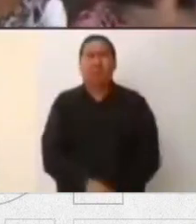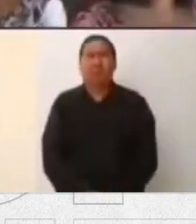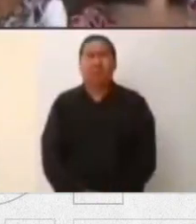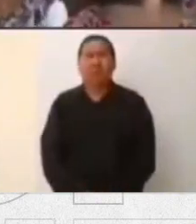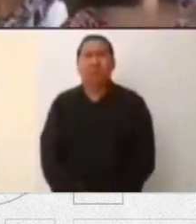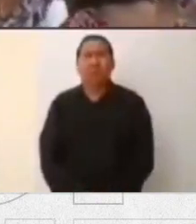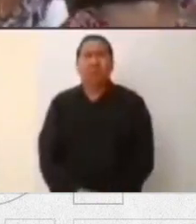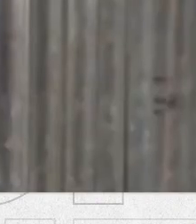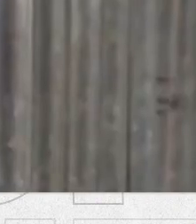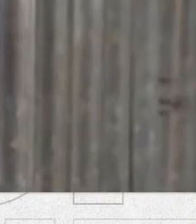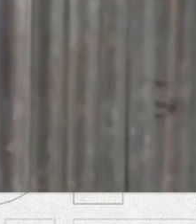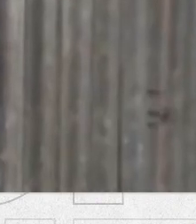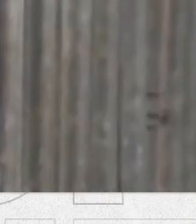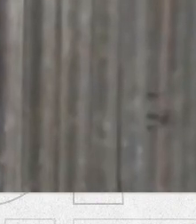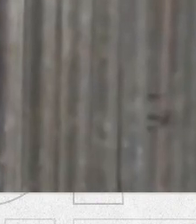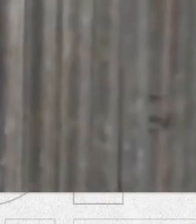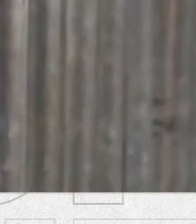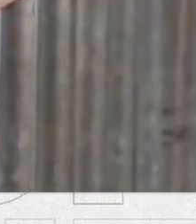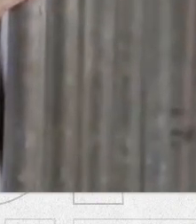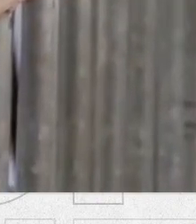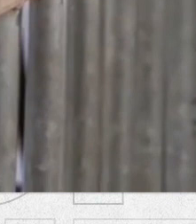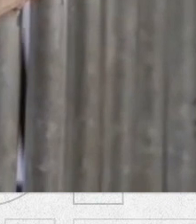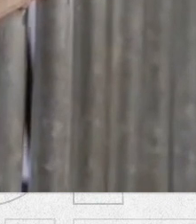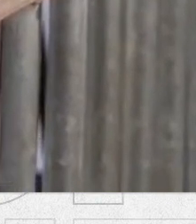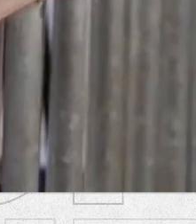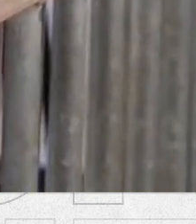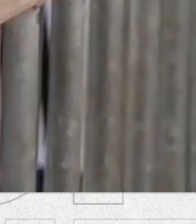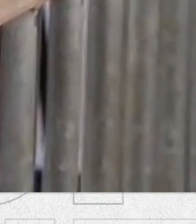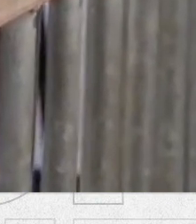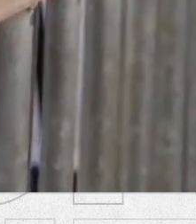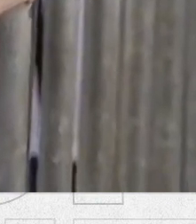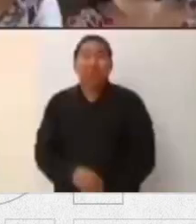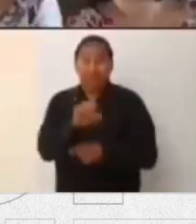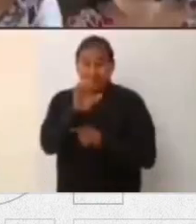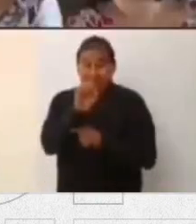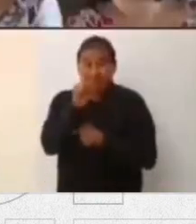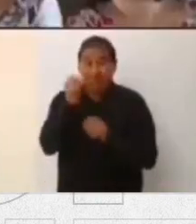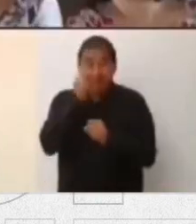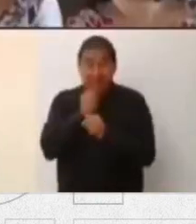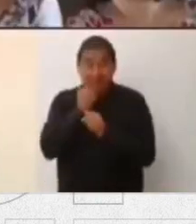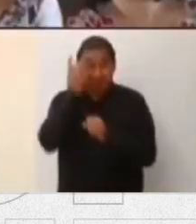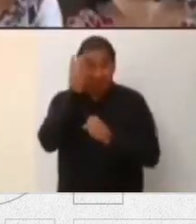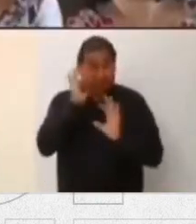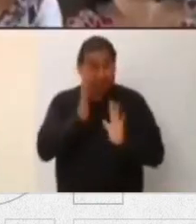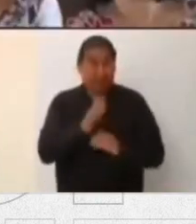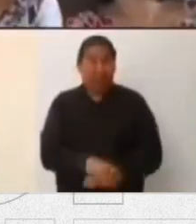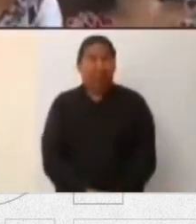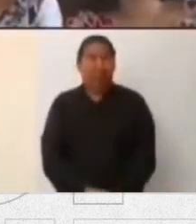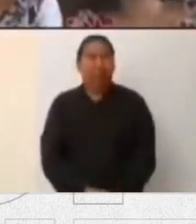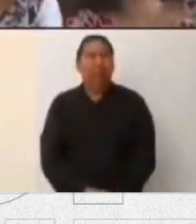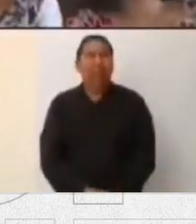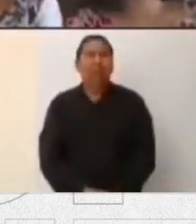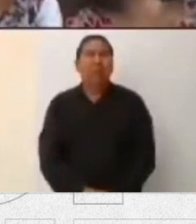Entonces ahora pues vamos a reconocer ese trabajo, porque cuando llegamos a los 60 años, pues ya